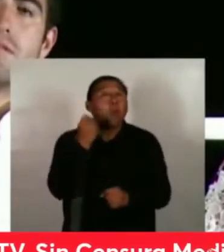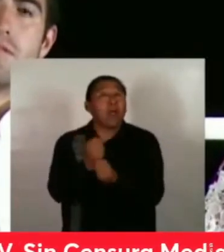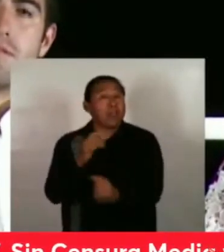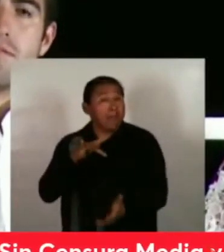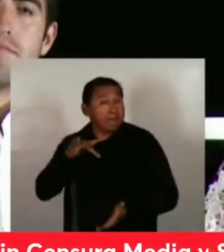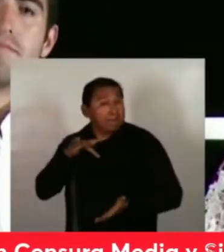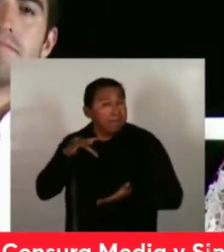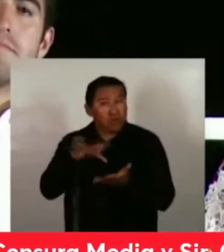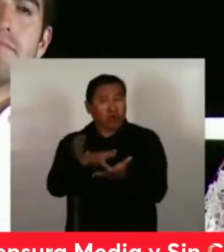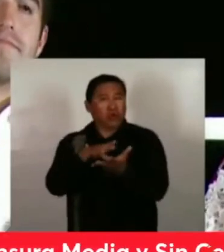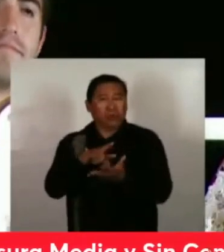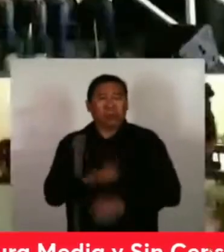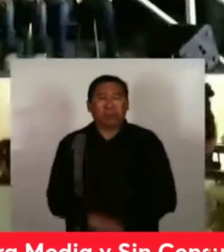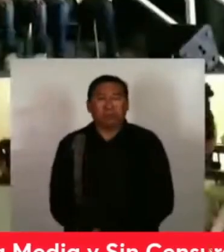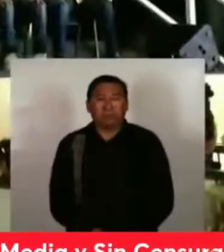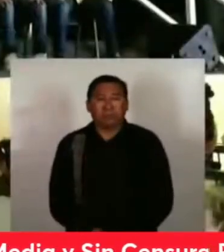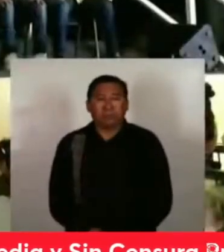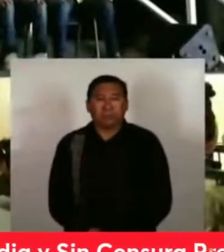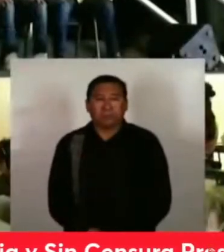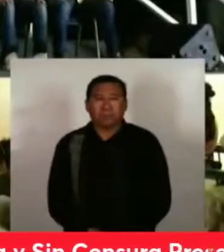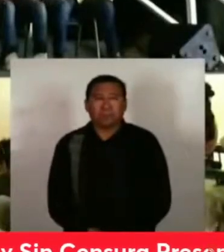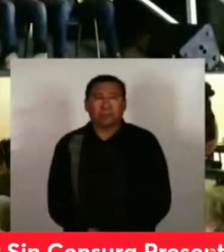edad.